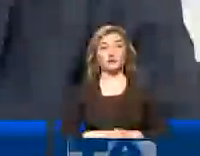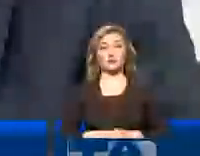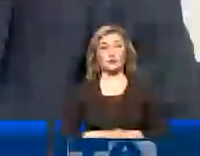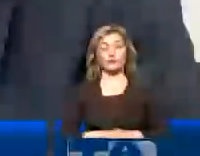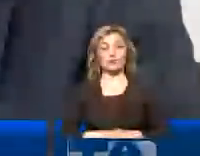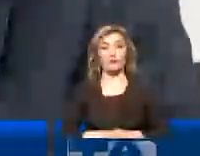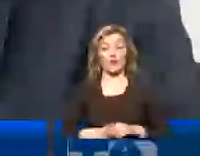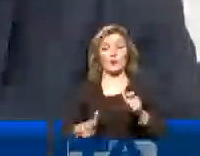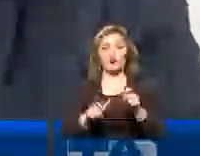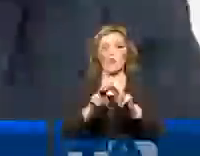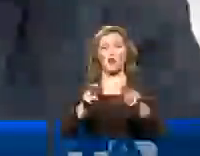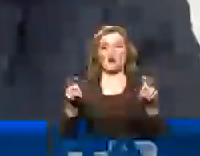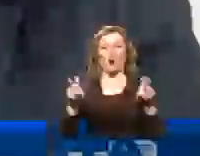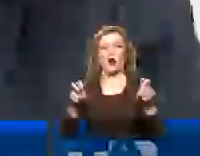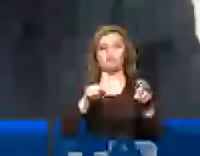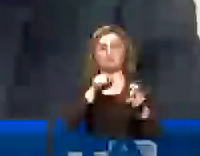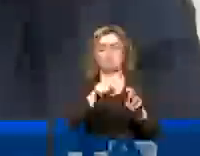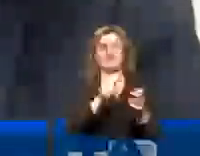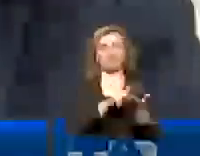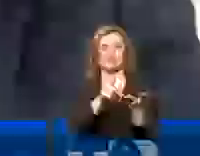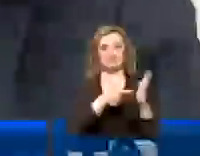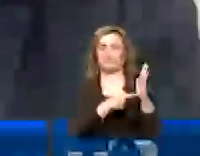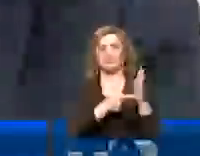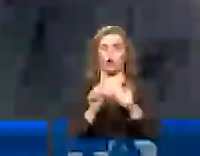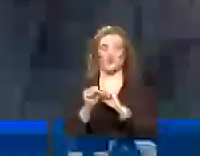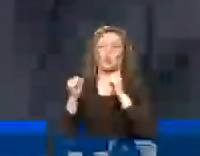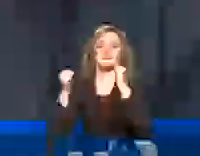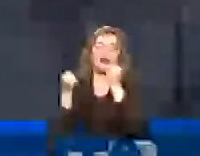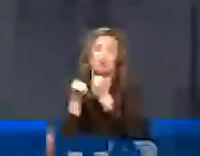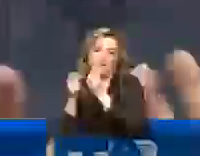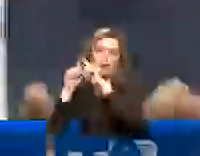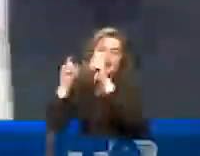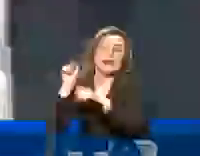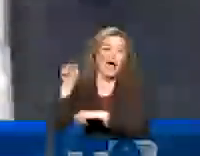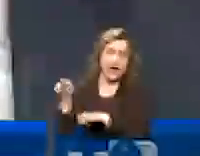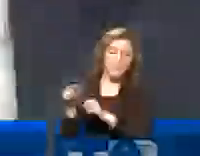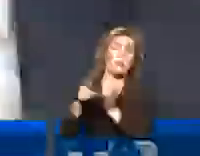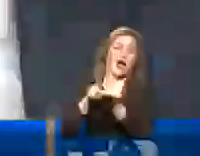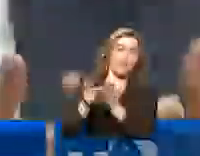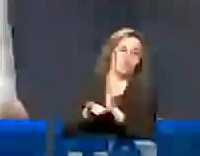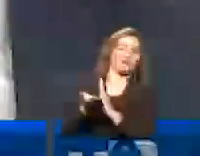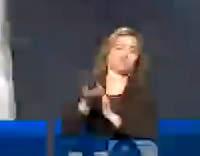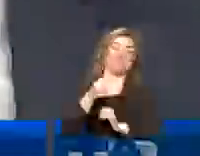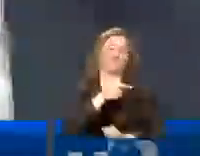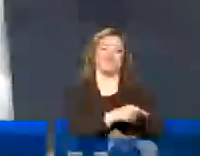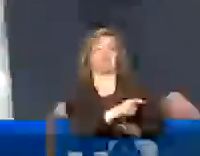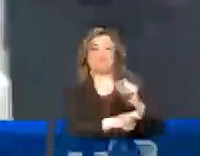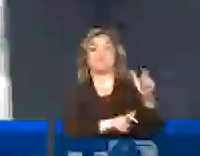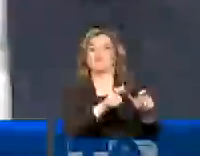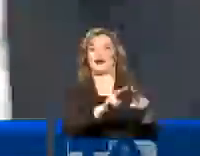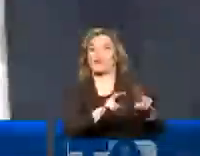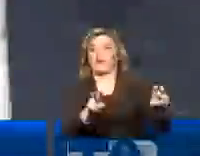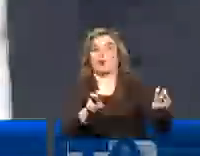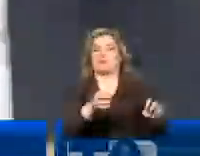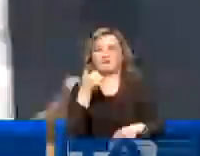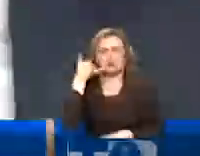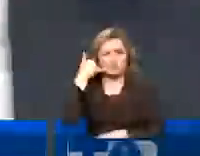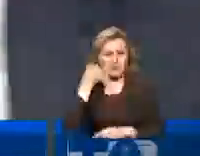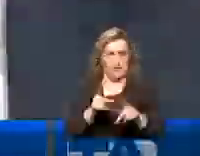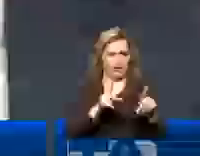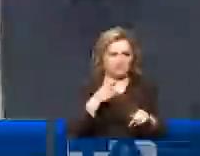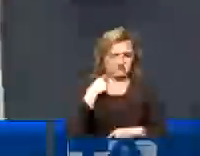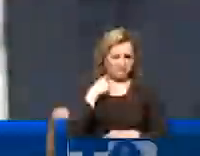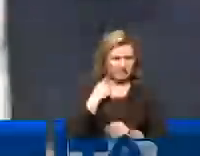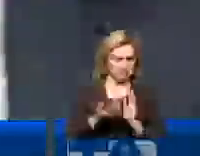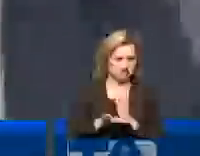las personas naturales, sino exclusivamente para las sociedades. Esto efectivamente va a afectar muchísimo el consumo de